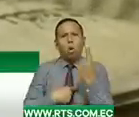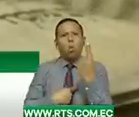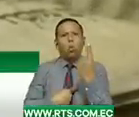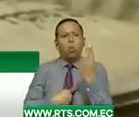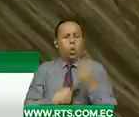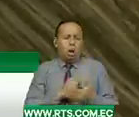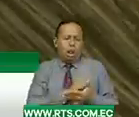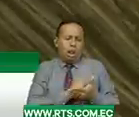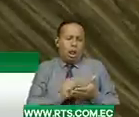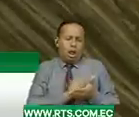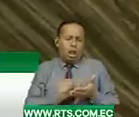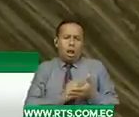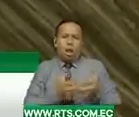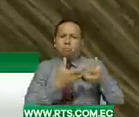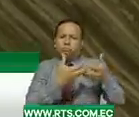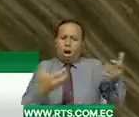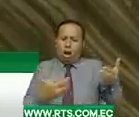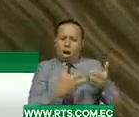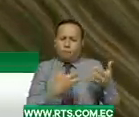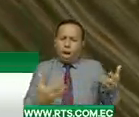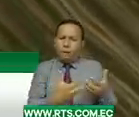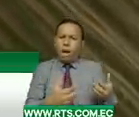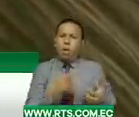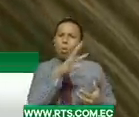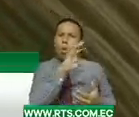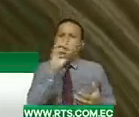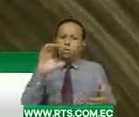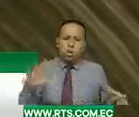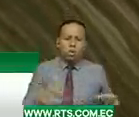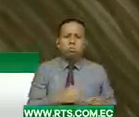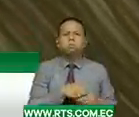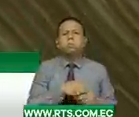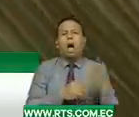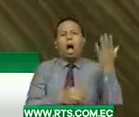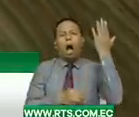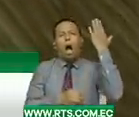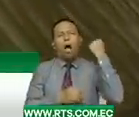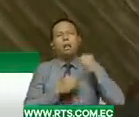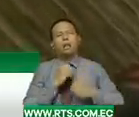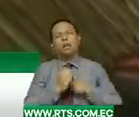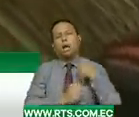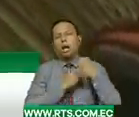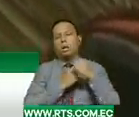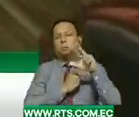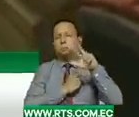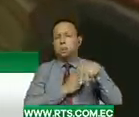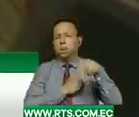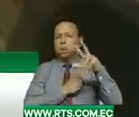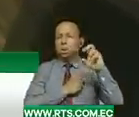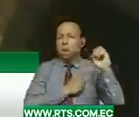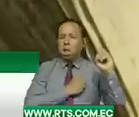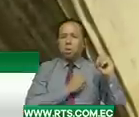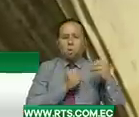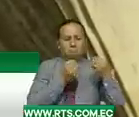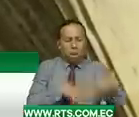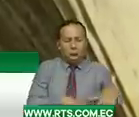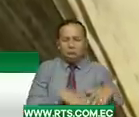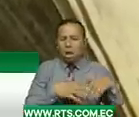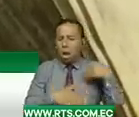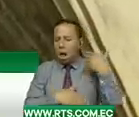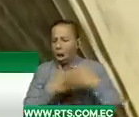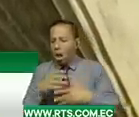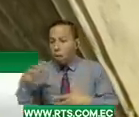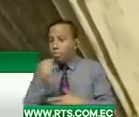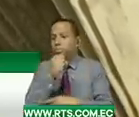400 pergaminos y se había perdido en Siria entre el siglo XIII y XIV, hasta que hace pocos años se la reencontró